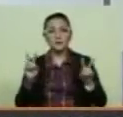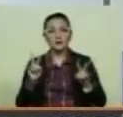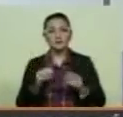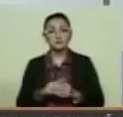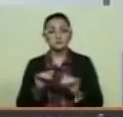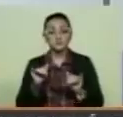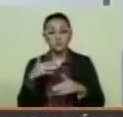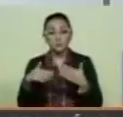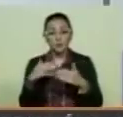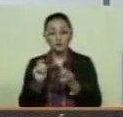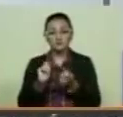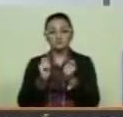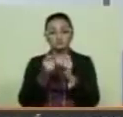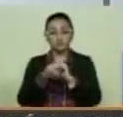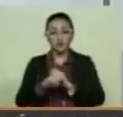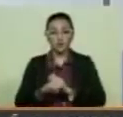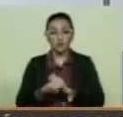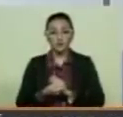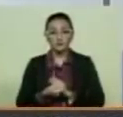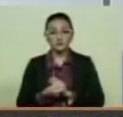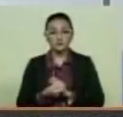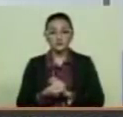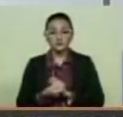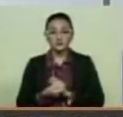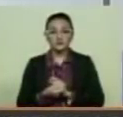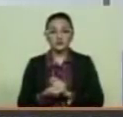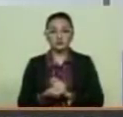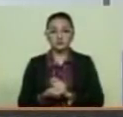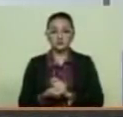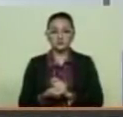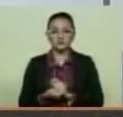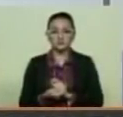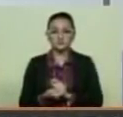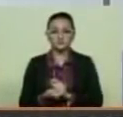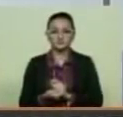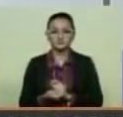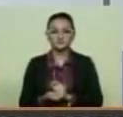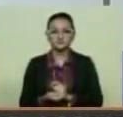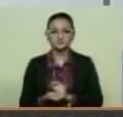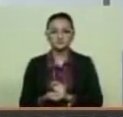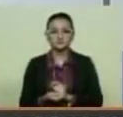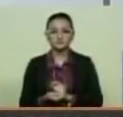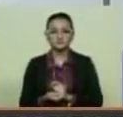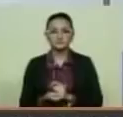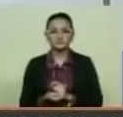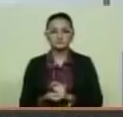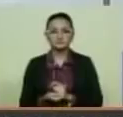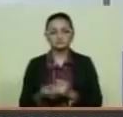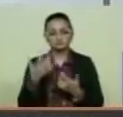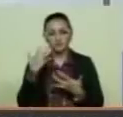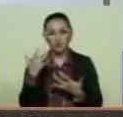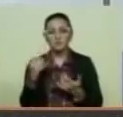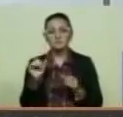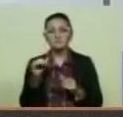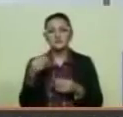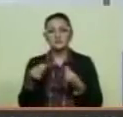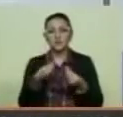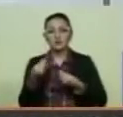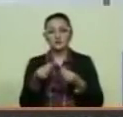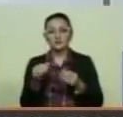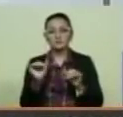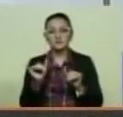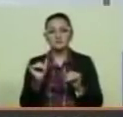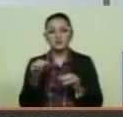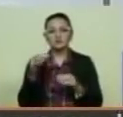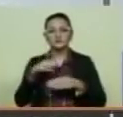proceso de reestructuración que lo llevarán adelante, se verá también ya lo que se está realizando en el seno del SAIME, que